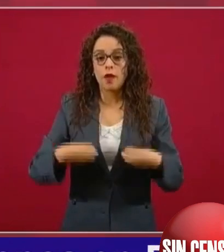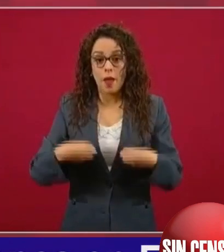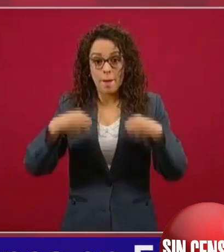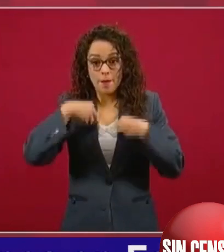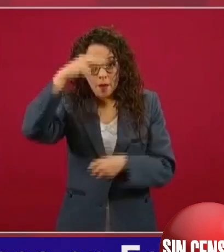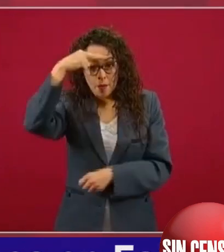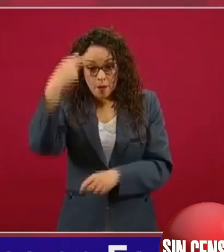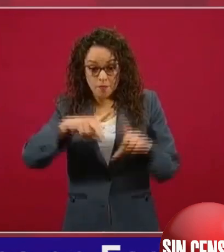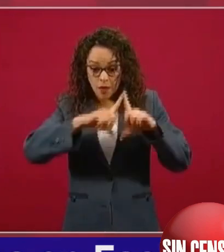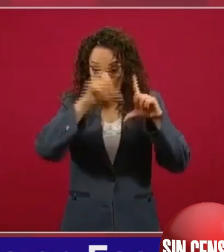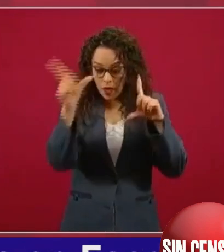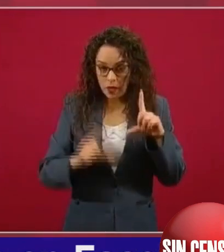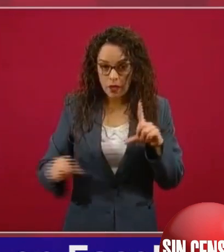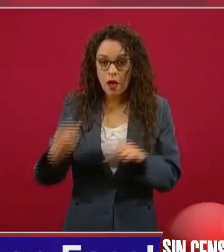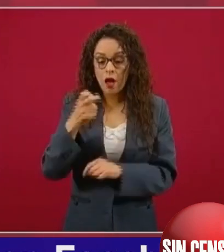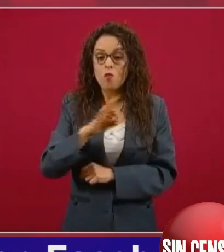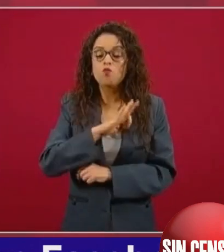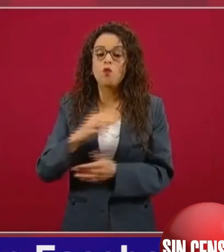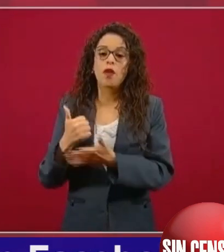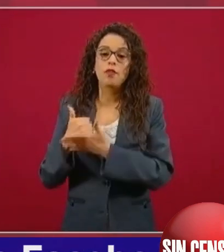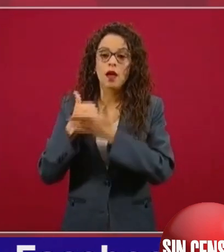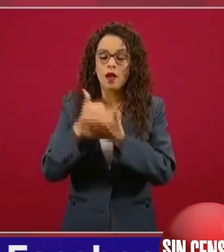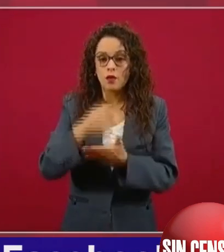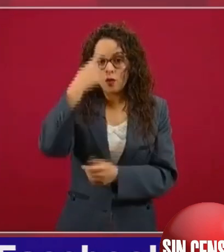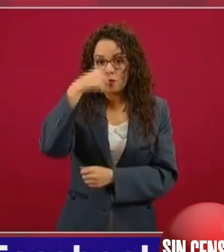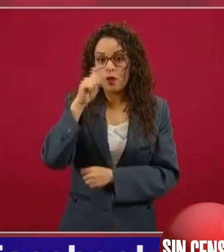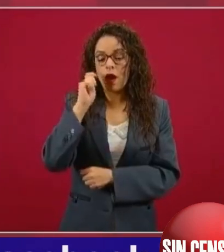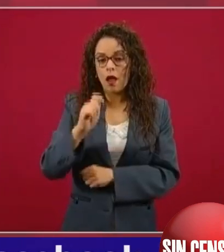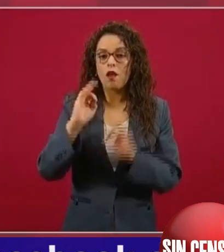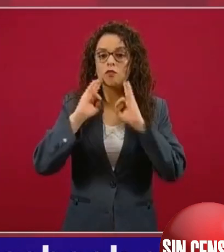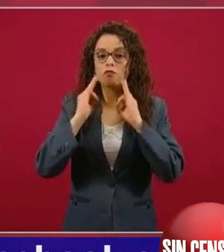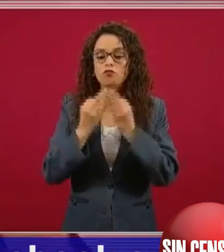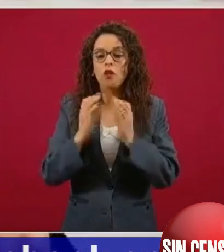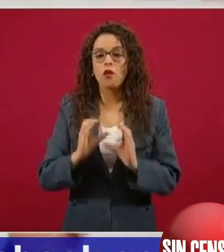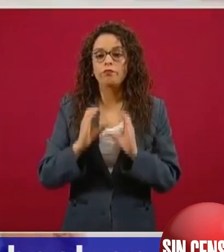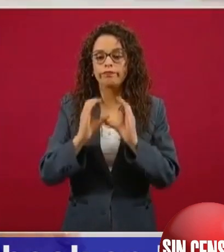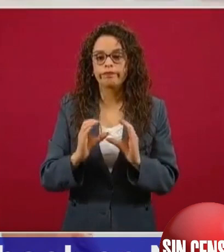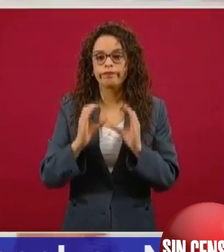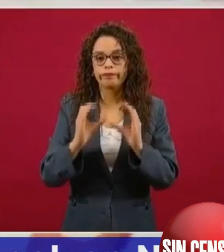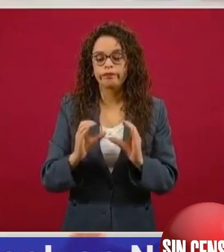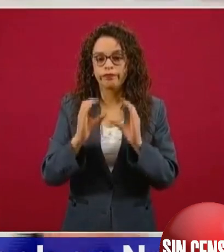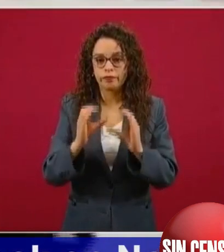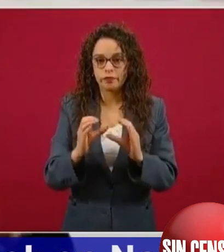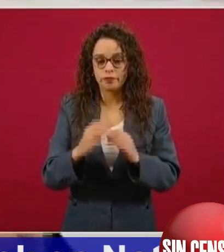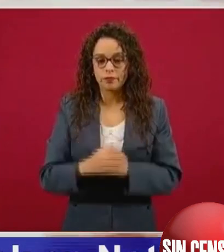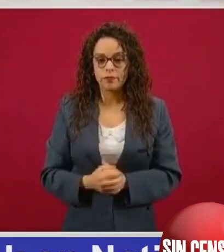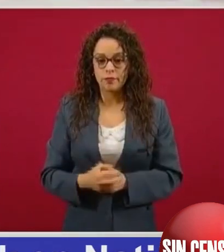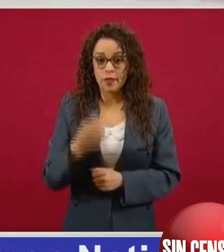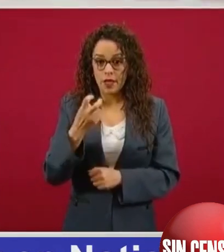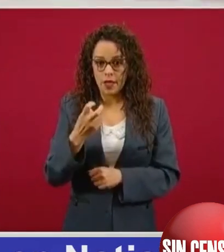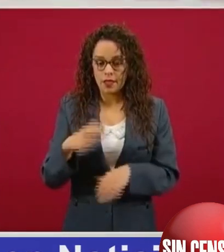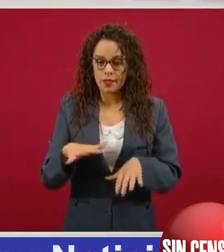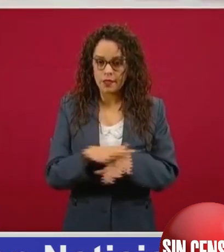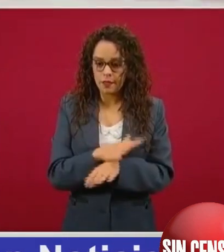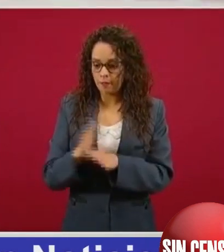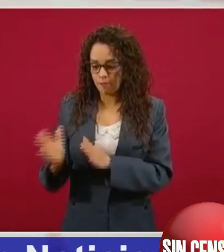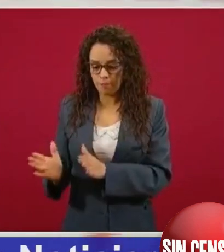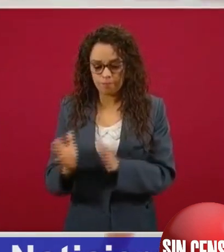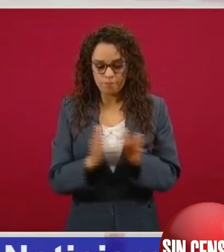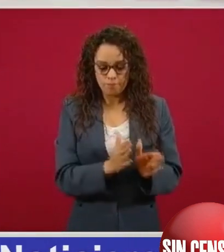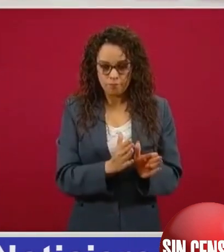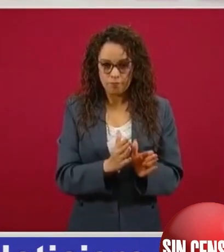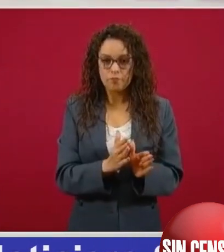y puede ejercer las medidas de prevención. Y entonces pasamos a complementar la contención